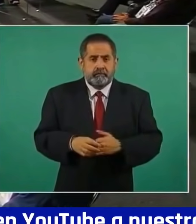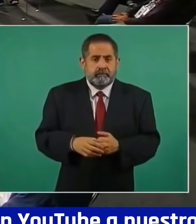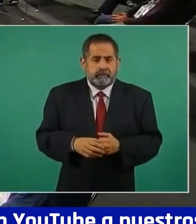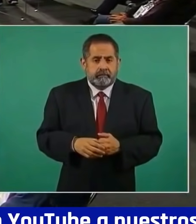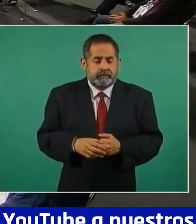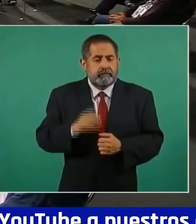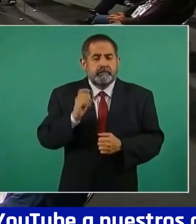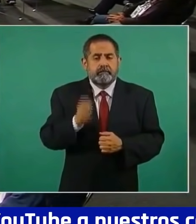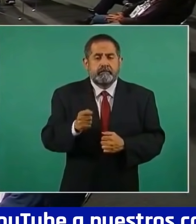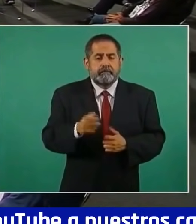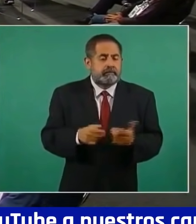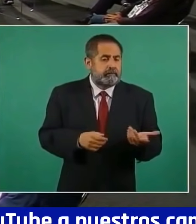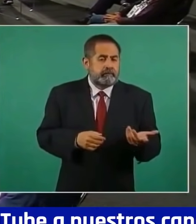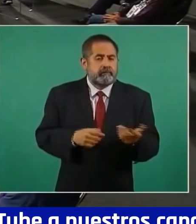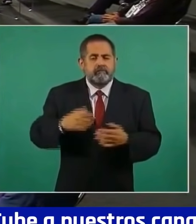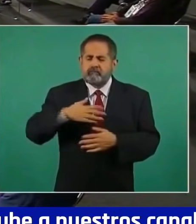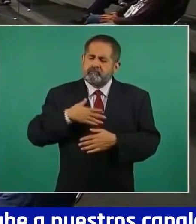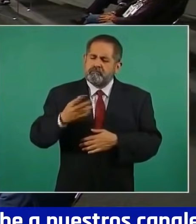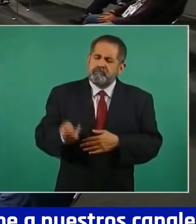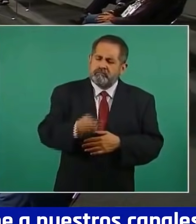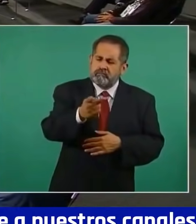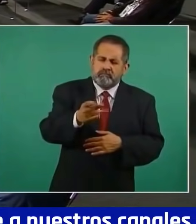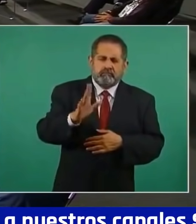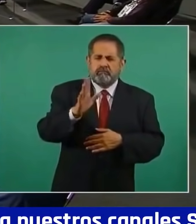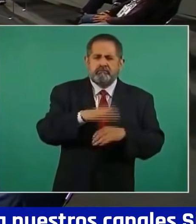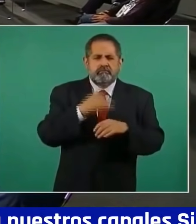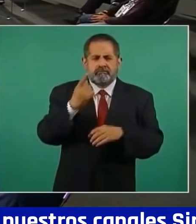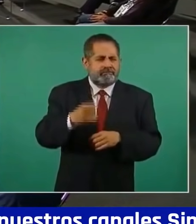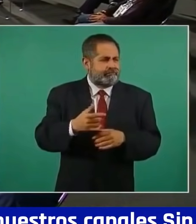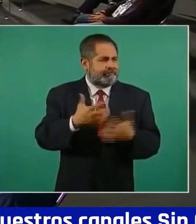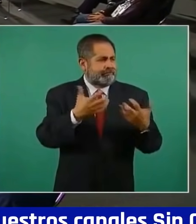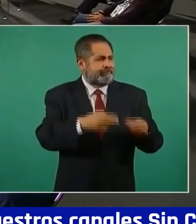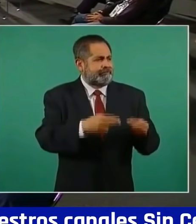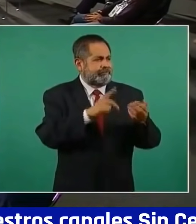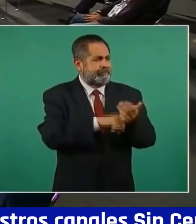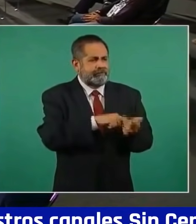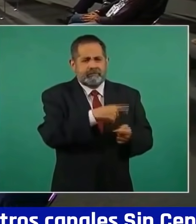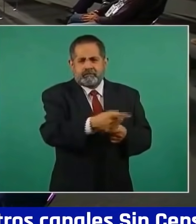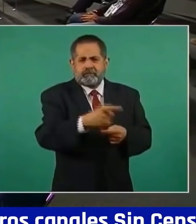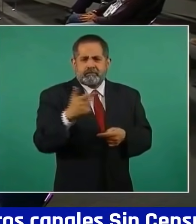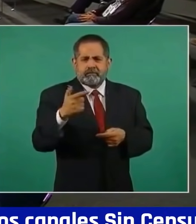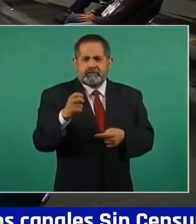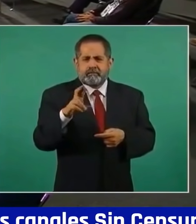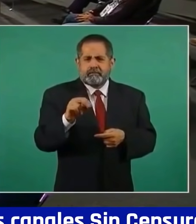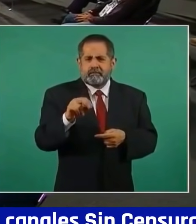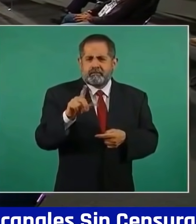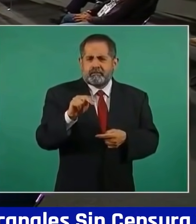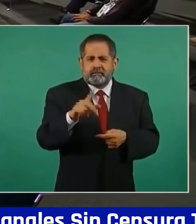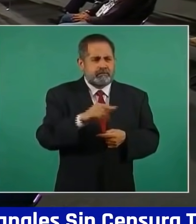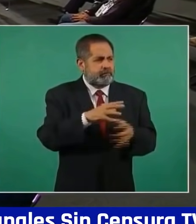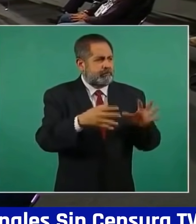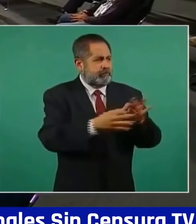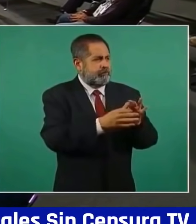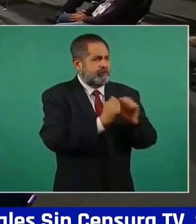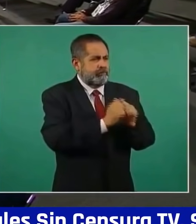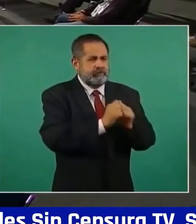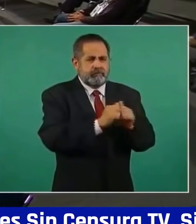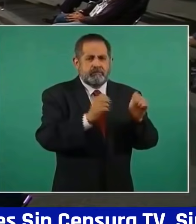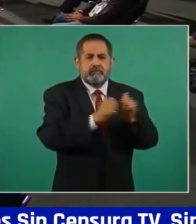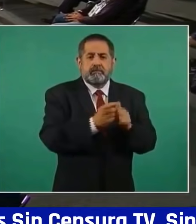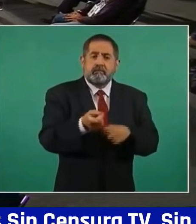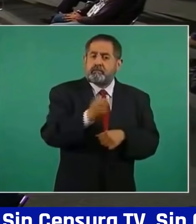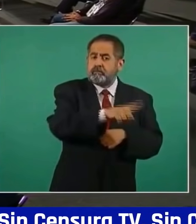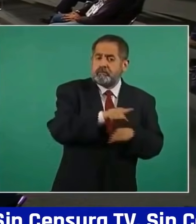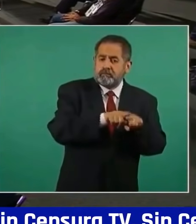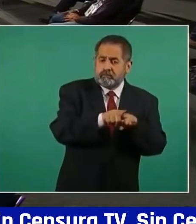pues simple y sencillamente cuando yo le pregunté por qué una empresa ligada a Genaro García Luna, que está a nombre de su